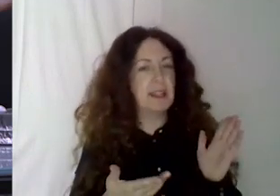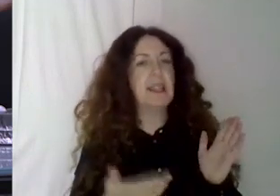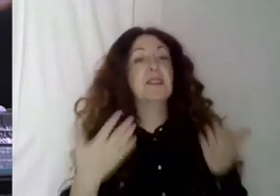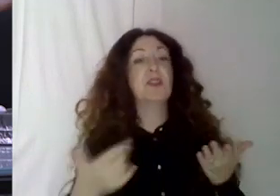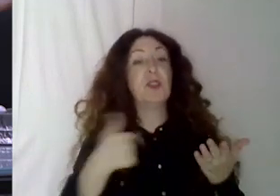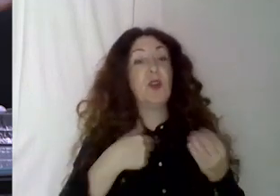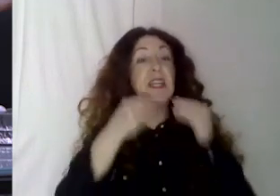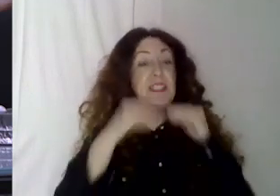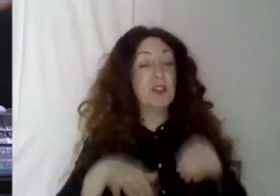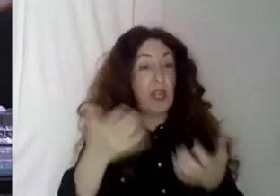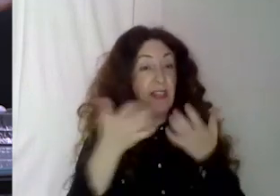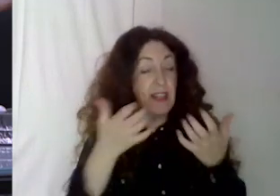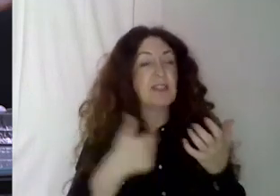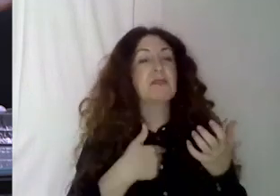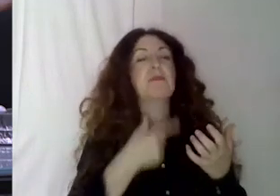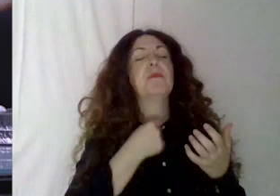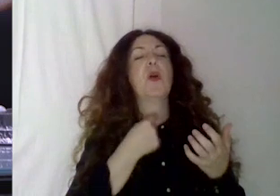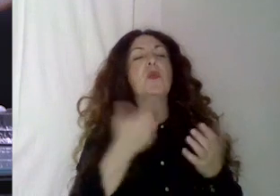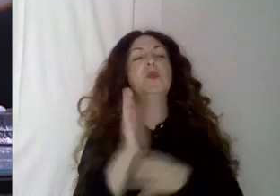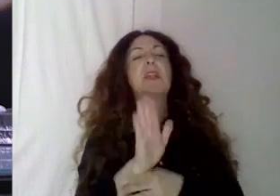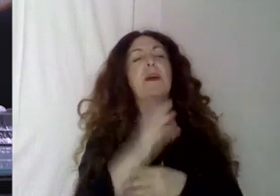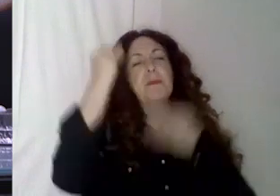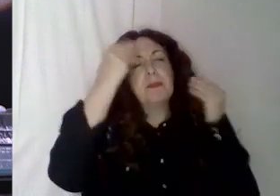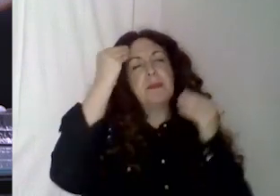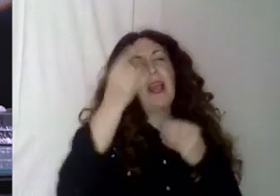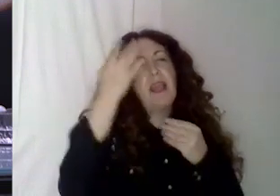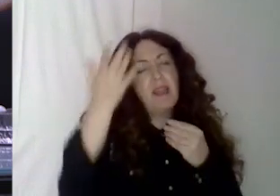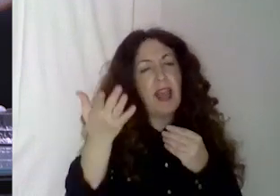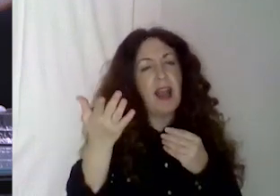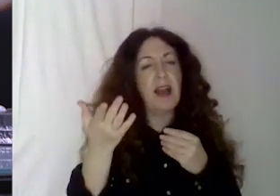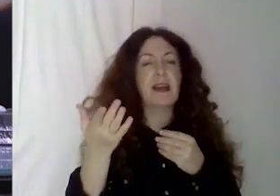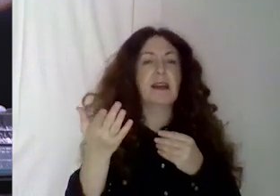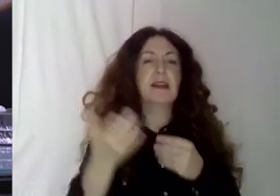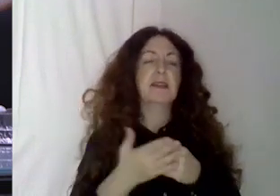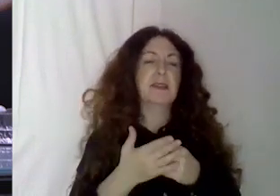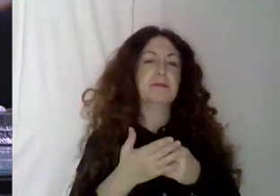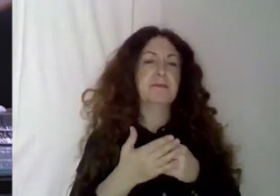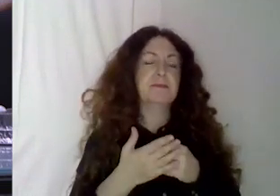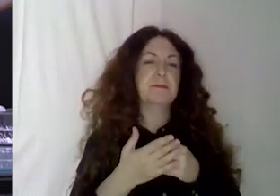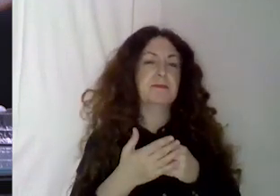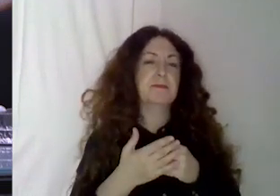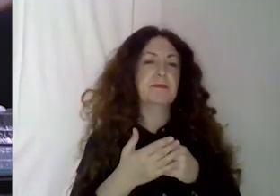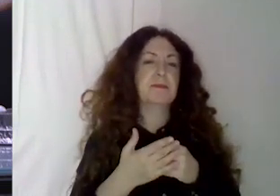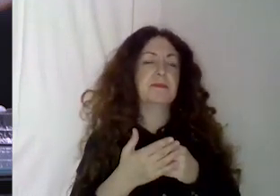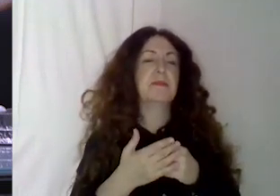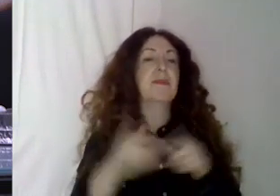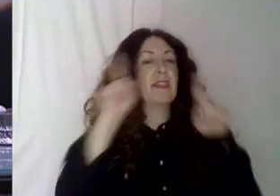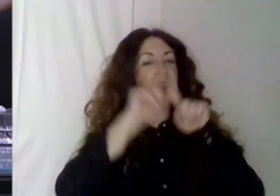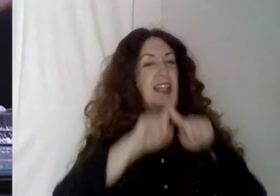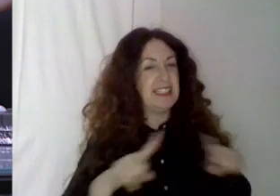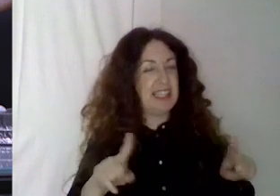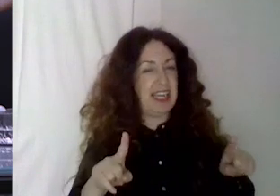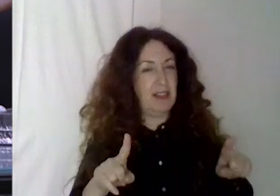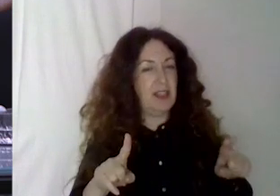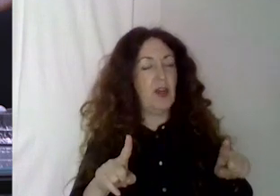cómo se, de un momento determinado se retira a repensar. A ver qué ha pasado ahí, ¿no? Porque evidentemente, por muy, muy terribles que